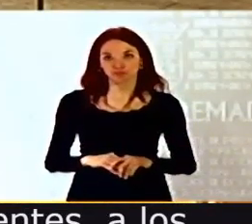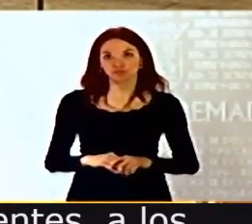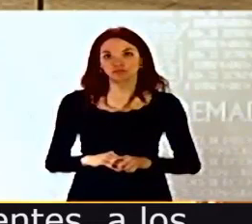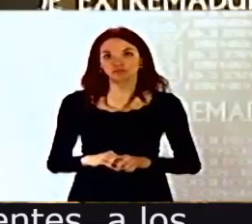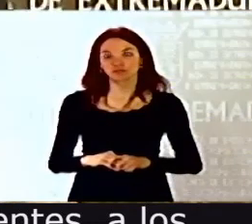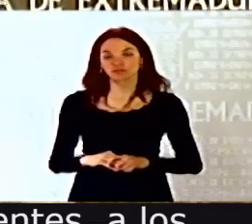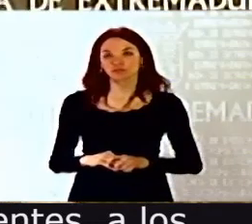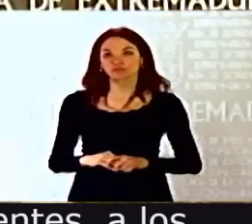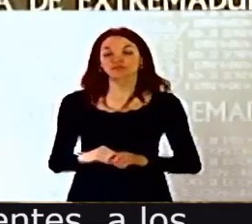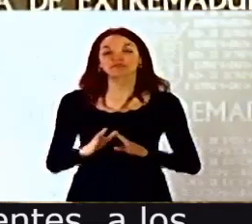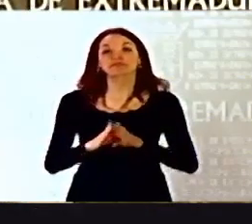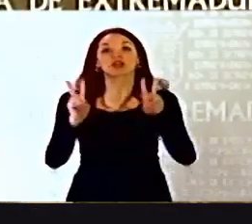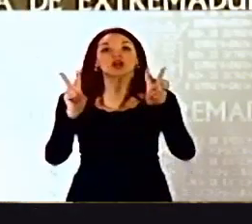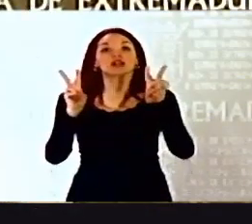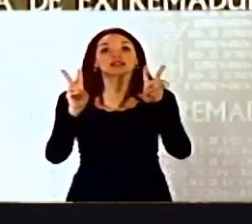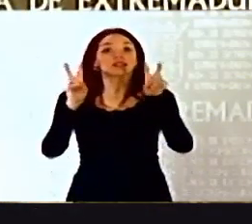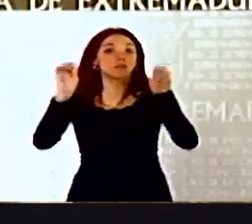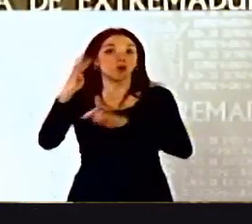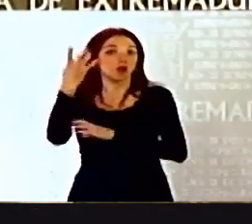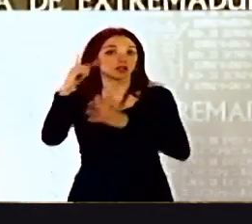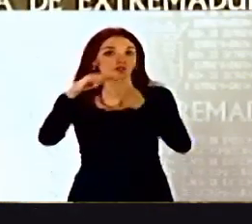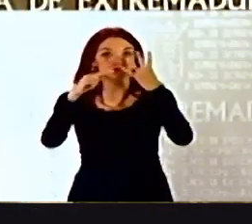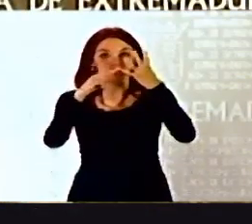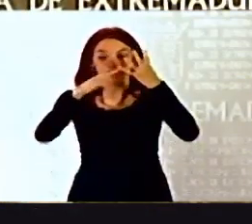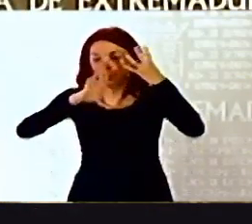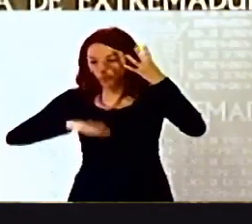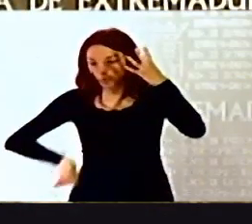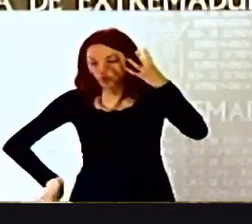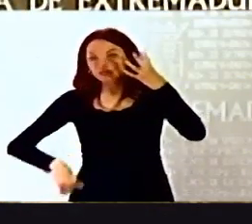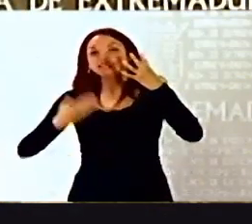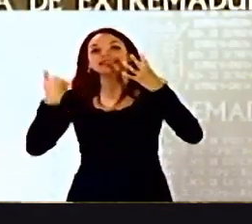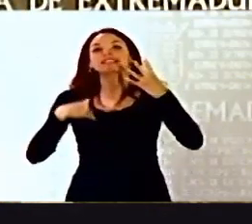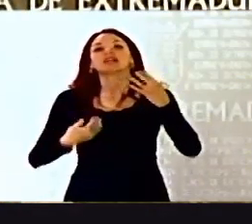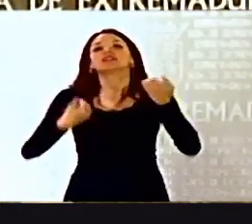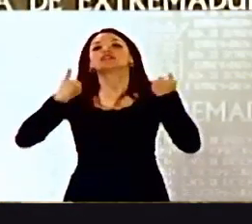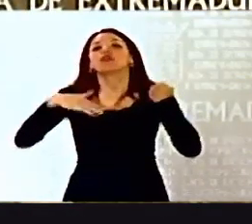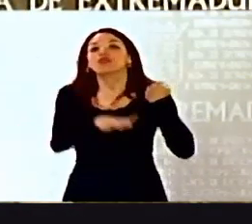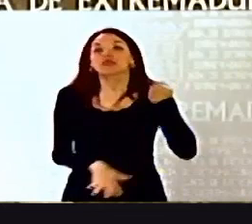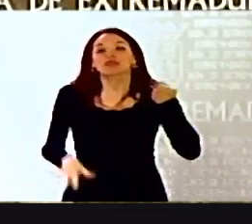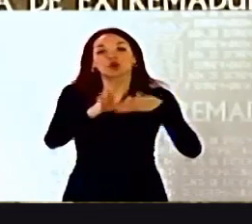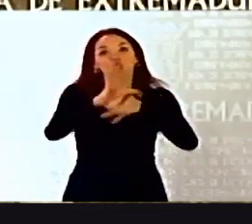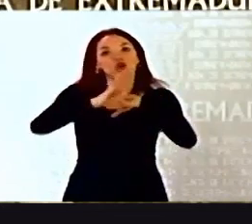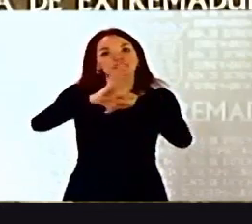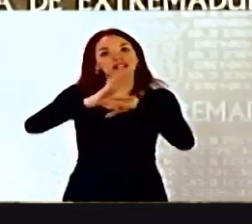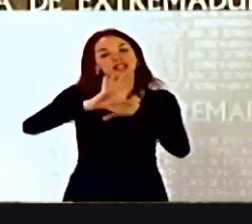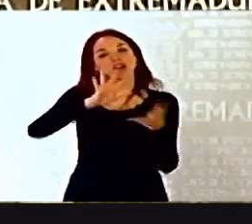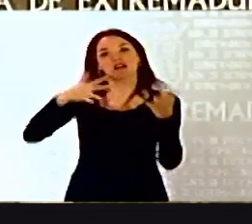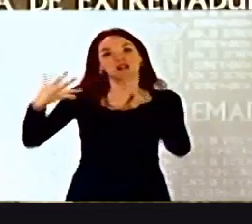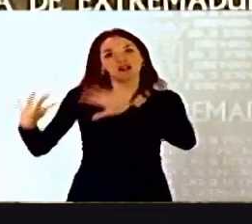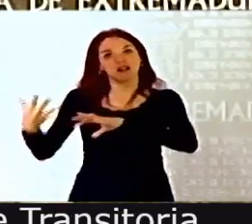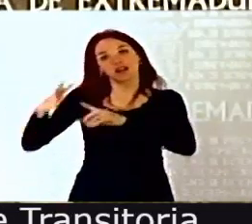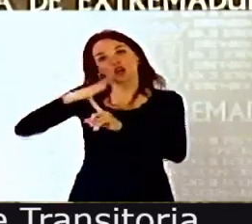Y en cuarto y último lugar, y desde la Consejería de Transición Ecológica y Sostenibilidad,